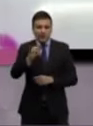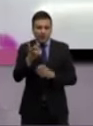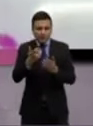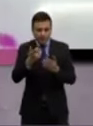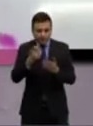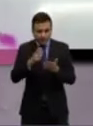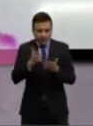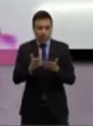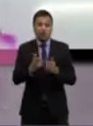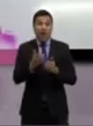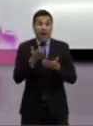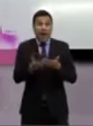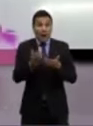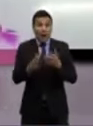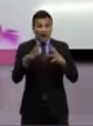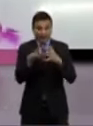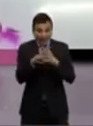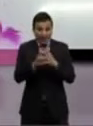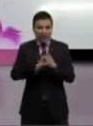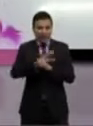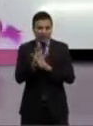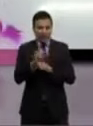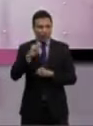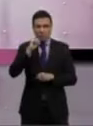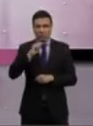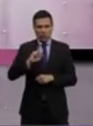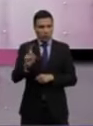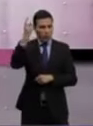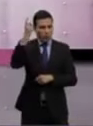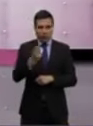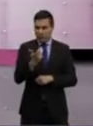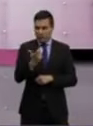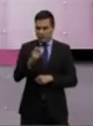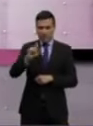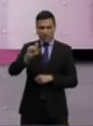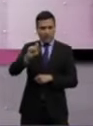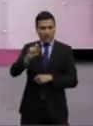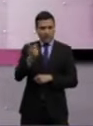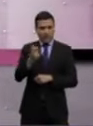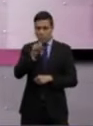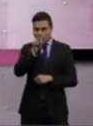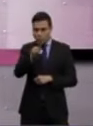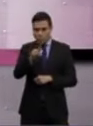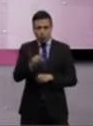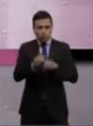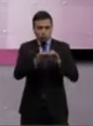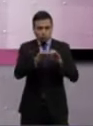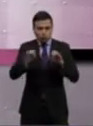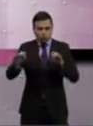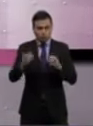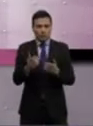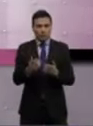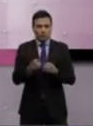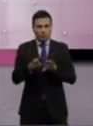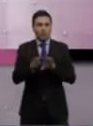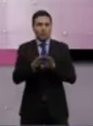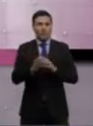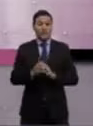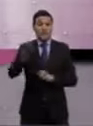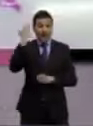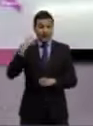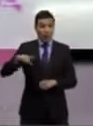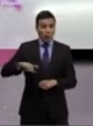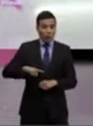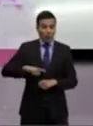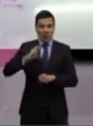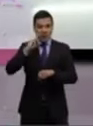dólar sigue en 20 pesos en esta administración. Sí, es lamentable los efectos de las malas decisiones irresponsables de